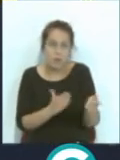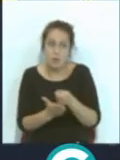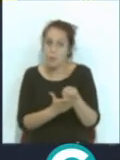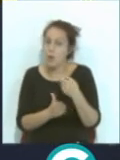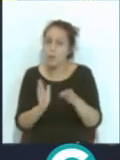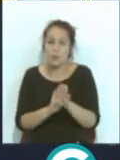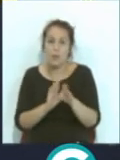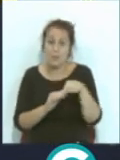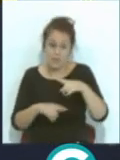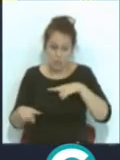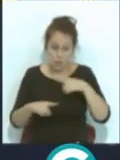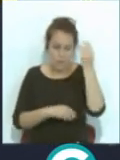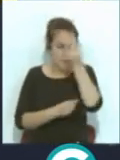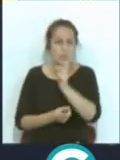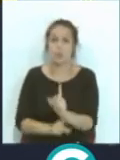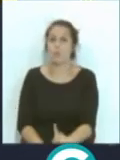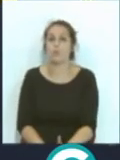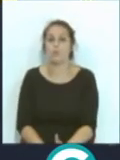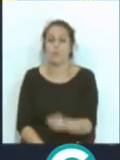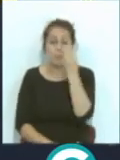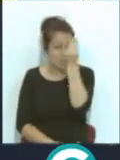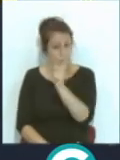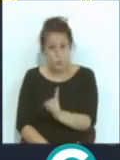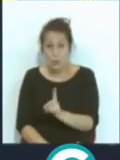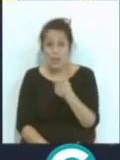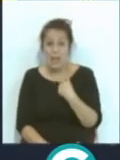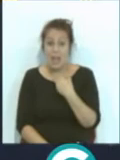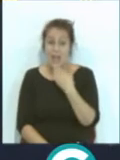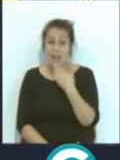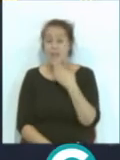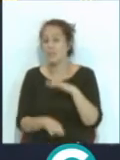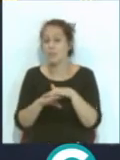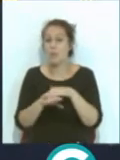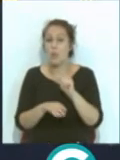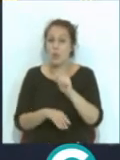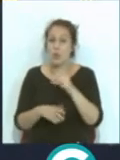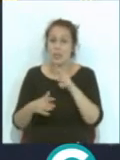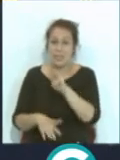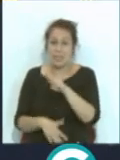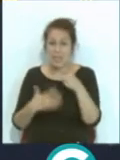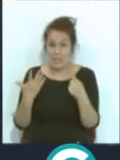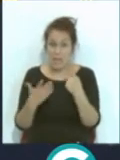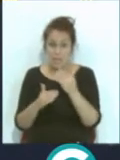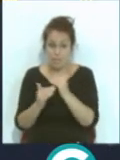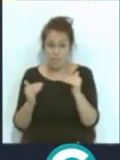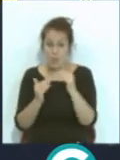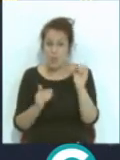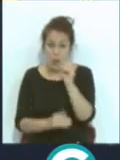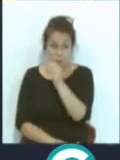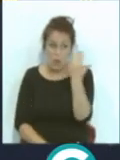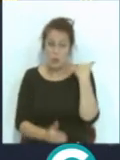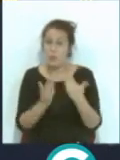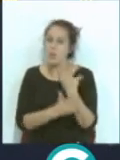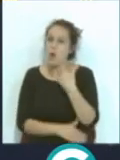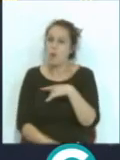bien. Pero aquí hay un entrenador que piensa que no. Que no, y tiene 36 puntos y le empató el otro día a cero. Y ya está, si a los